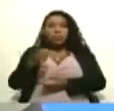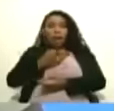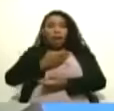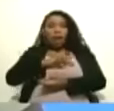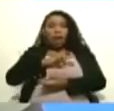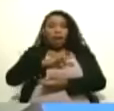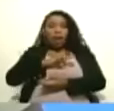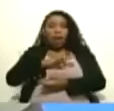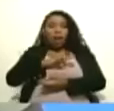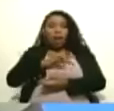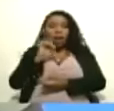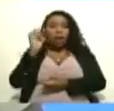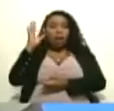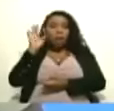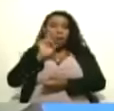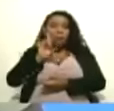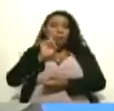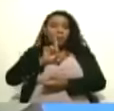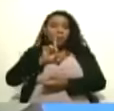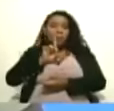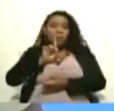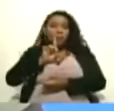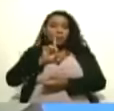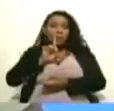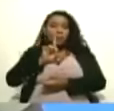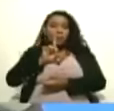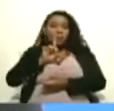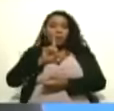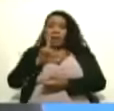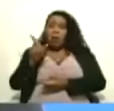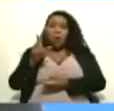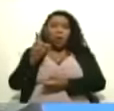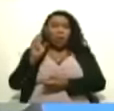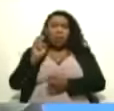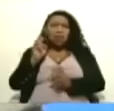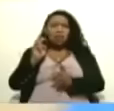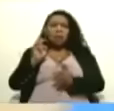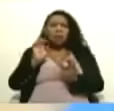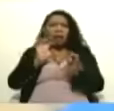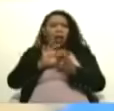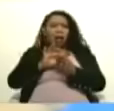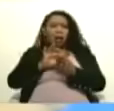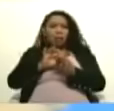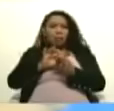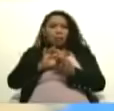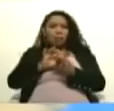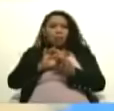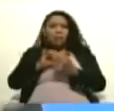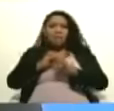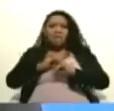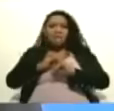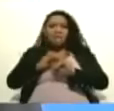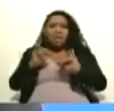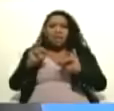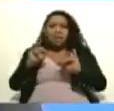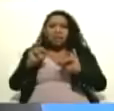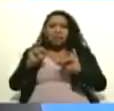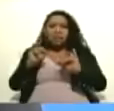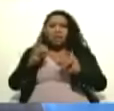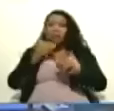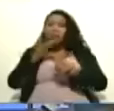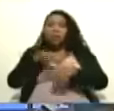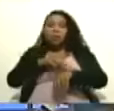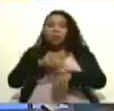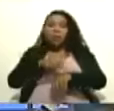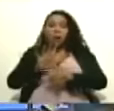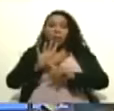esa falsedad del carácter no vinculante muere en horas siguiente